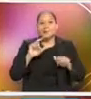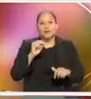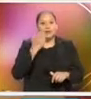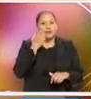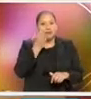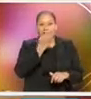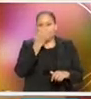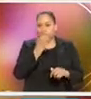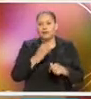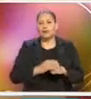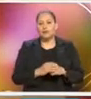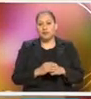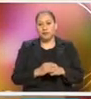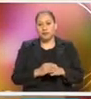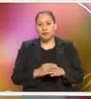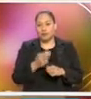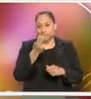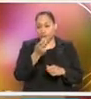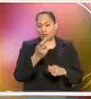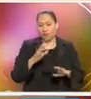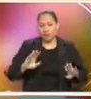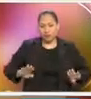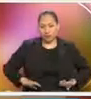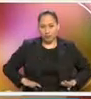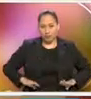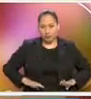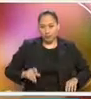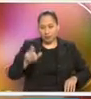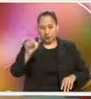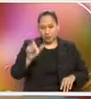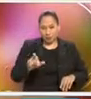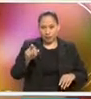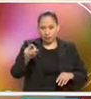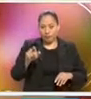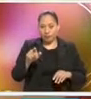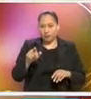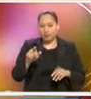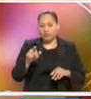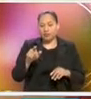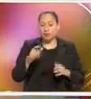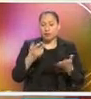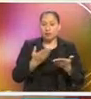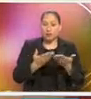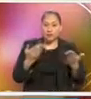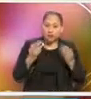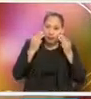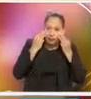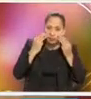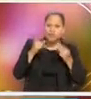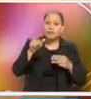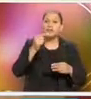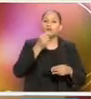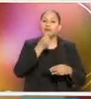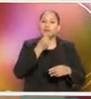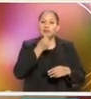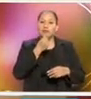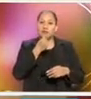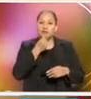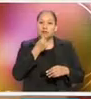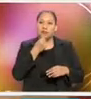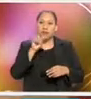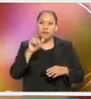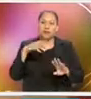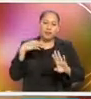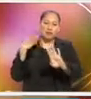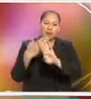escuela. Entonces, eso es una característica, muy, muy sobresaliente hoy en día en los niños que están, en los Sí. que están